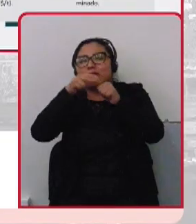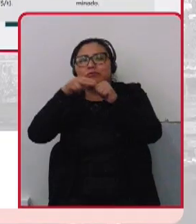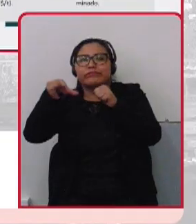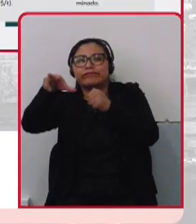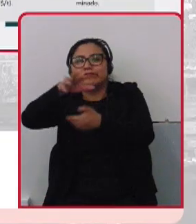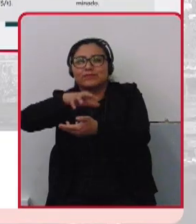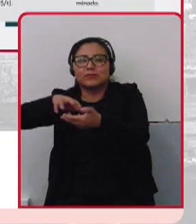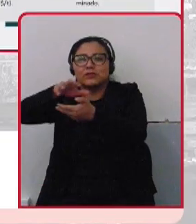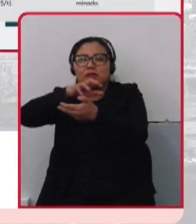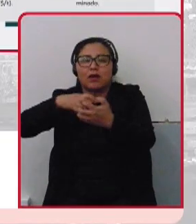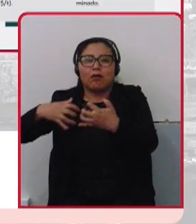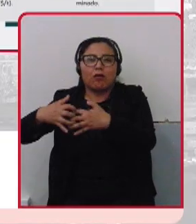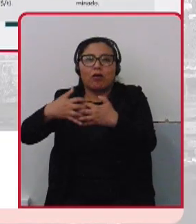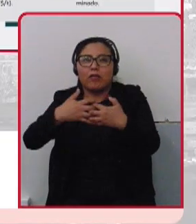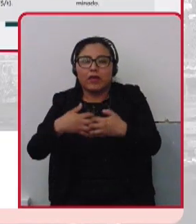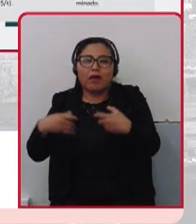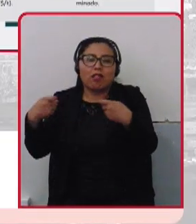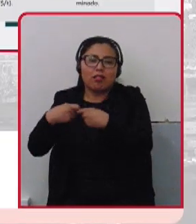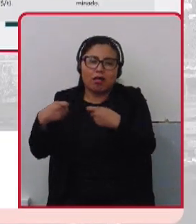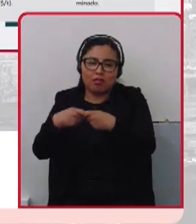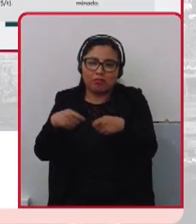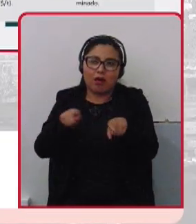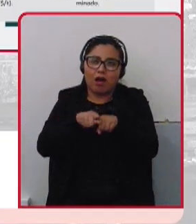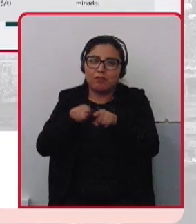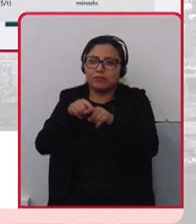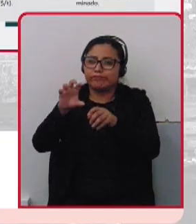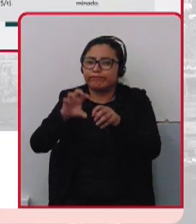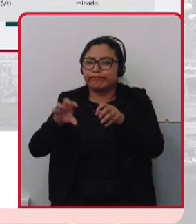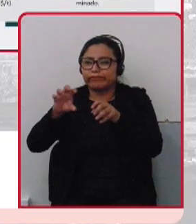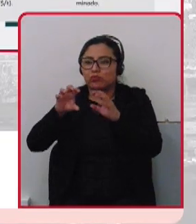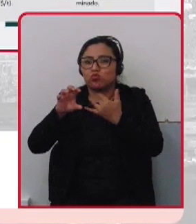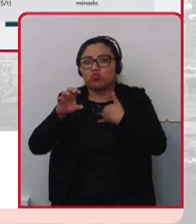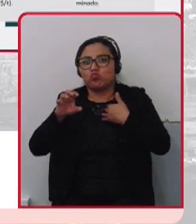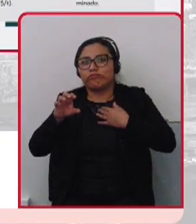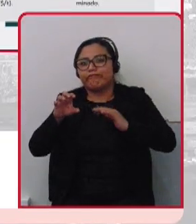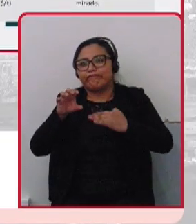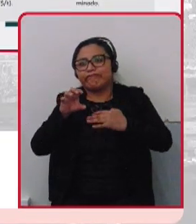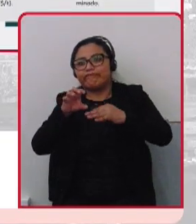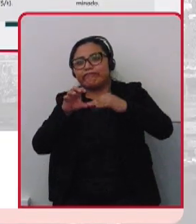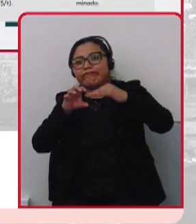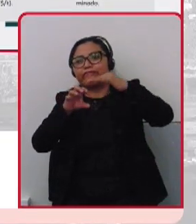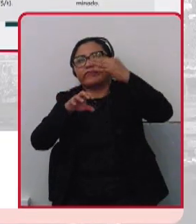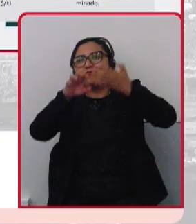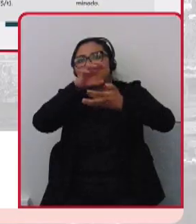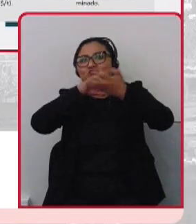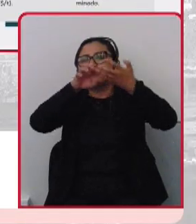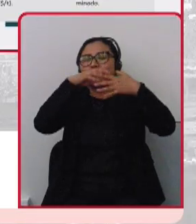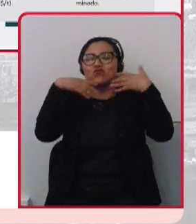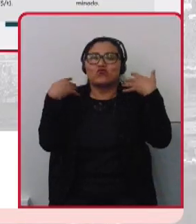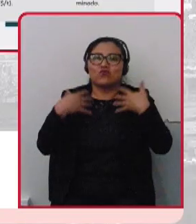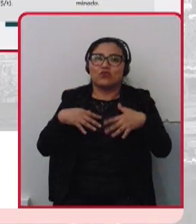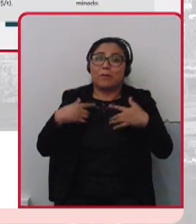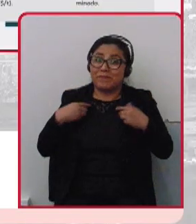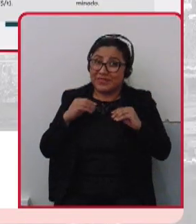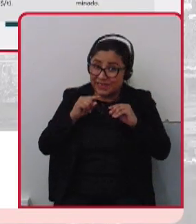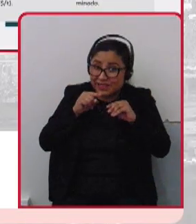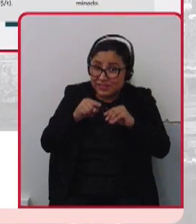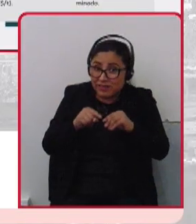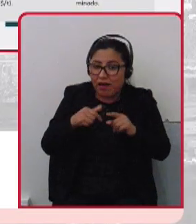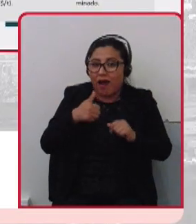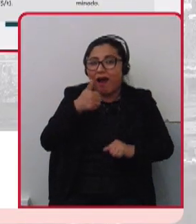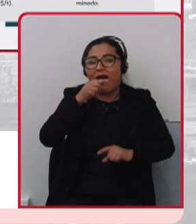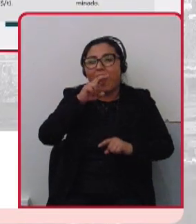generación y abastecimiento de la energía eléctrica, estamos superando las 3/4 partes de estas emisiones. En tal sentido, Antamina